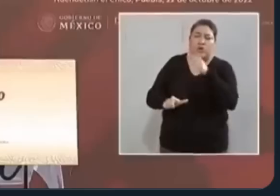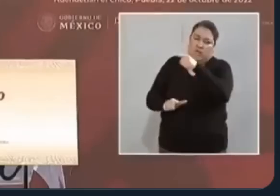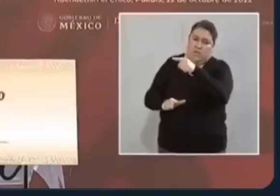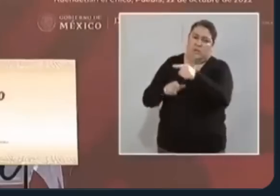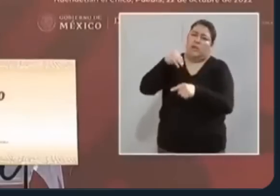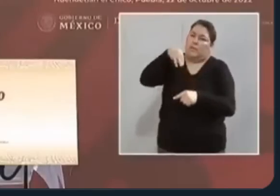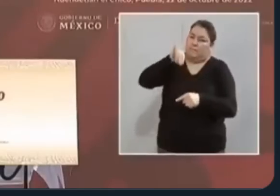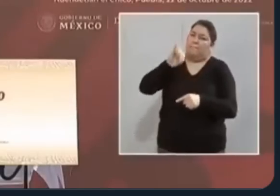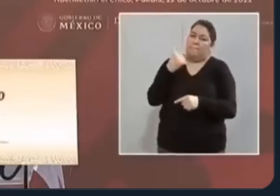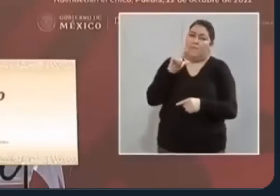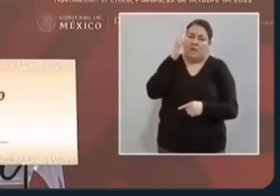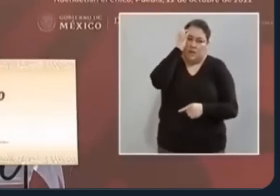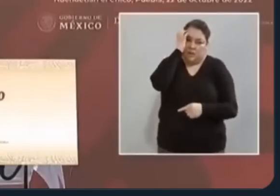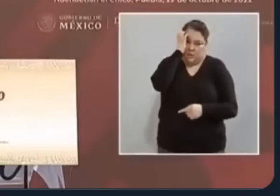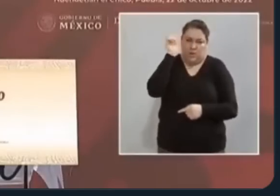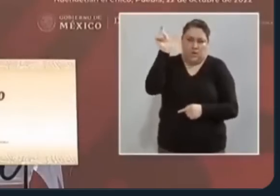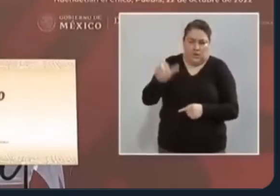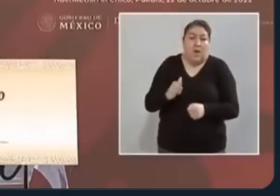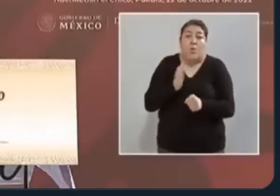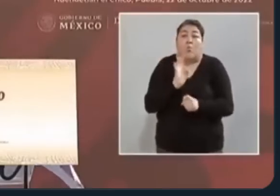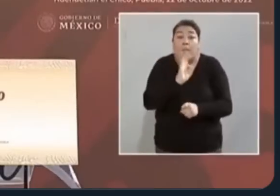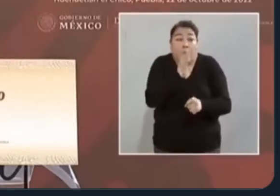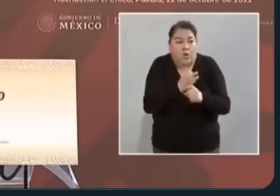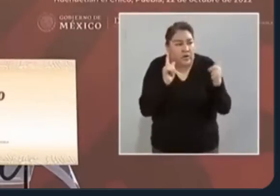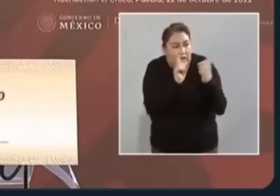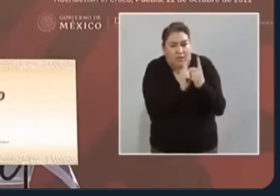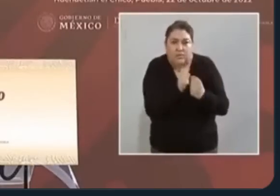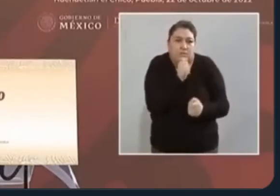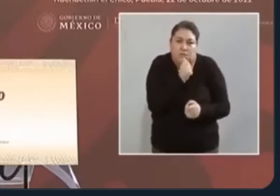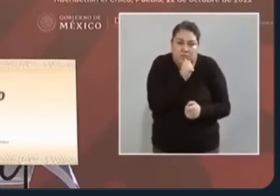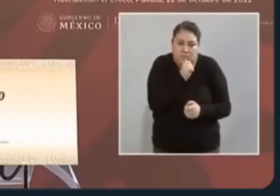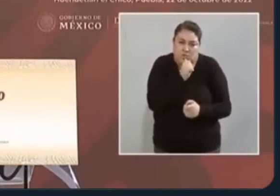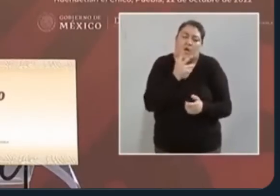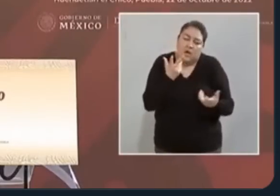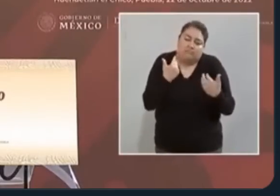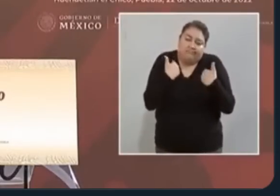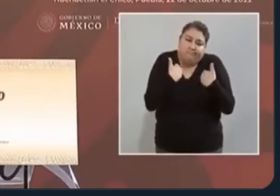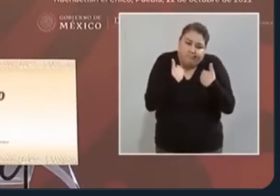y si no ha podido es porque está